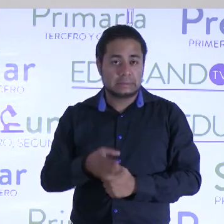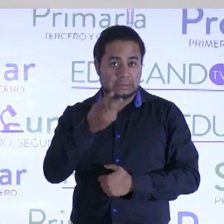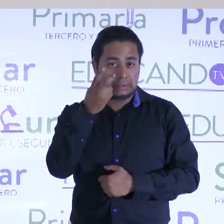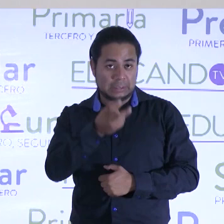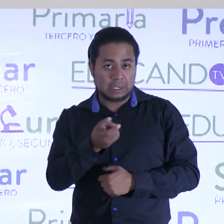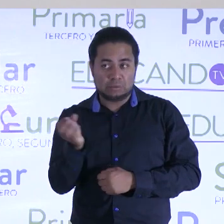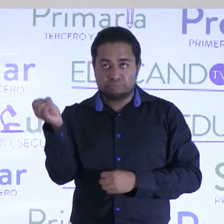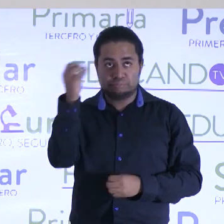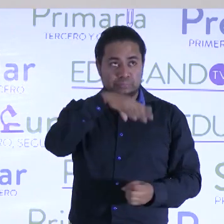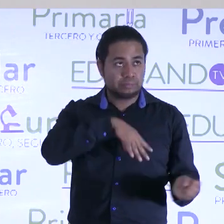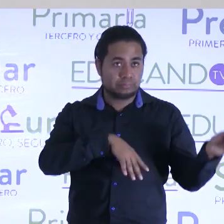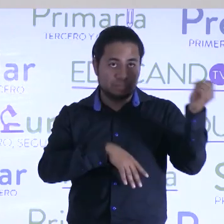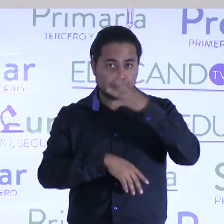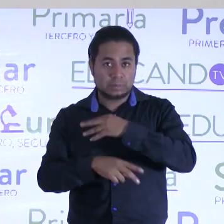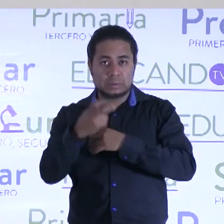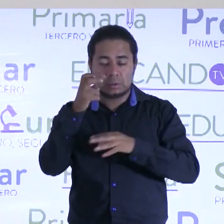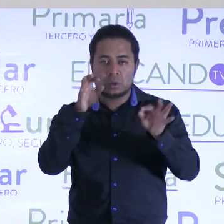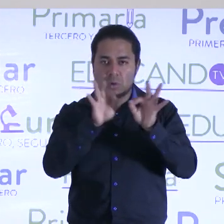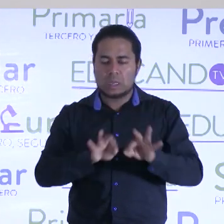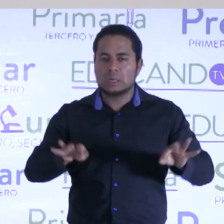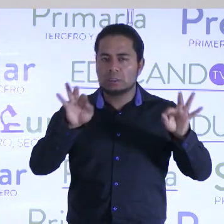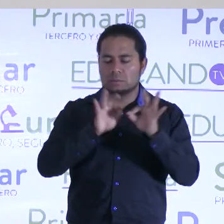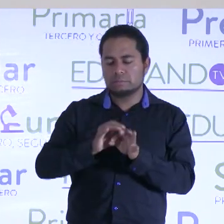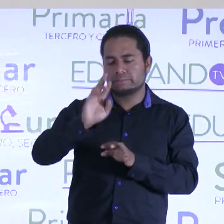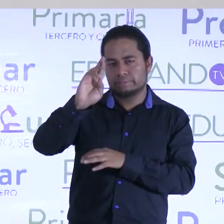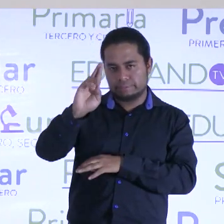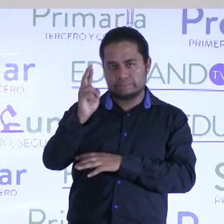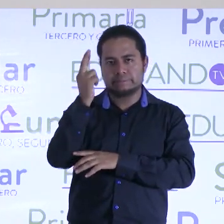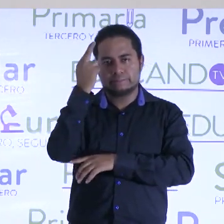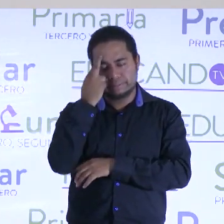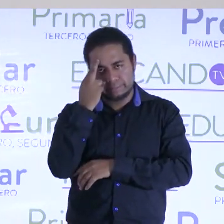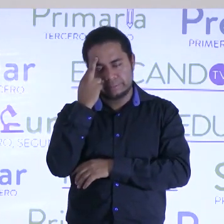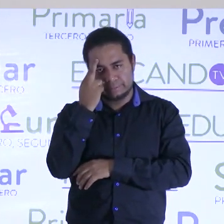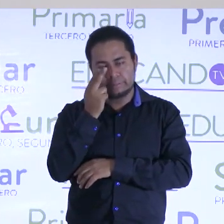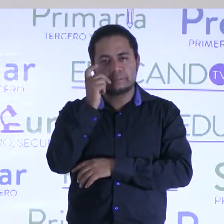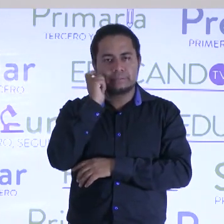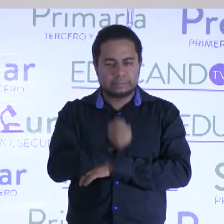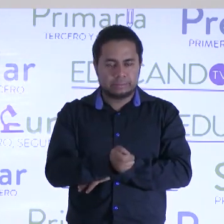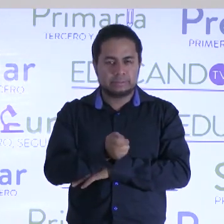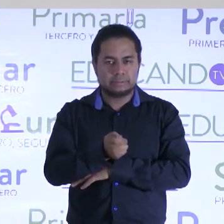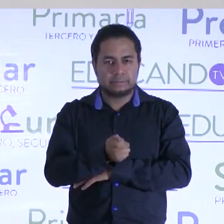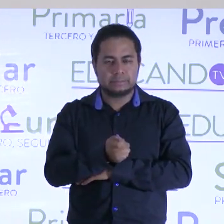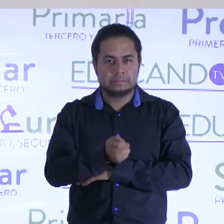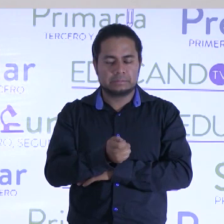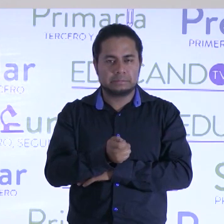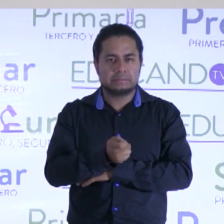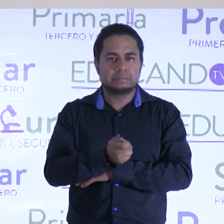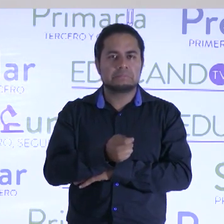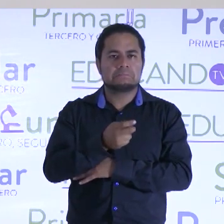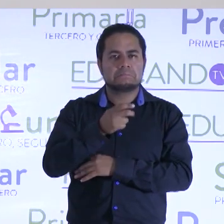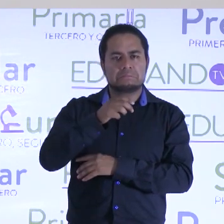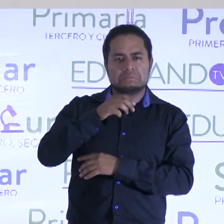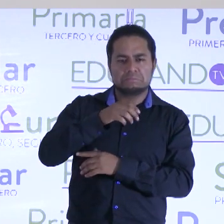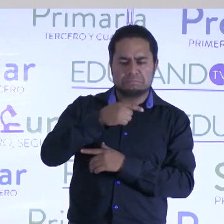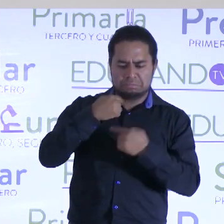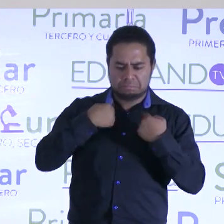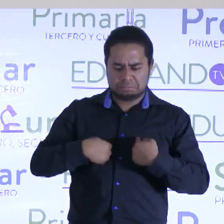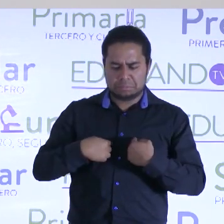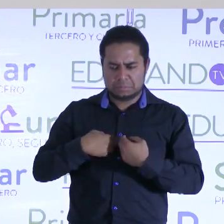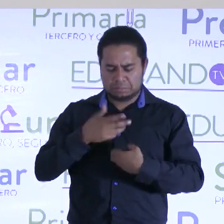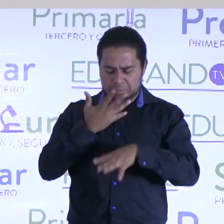El mensaje, es muy importante que recordemos que el emisor va a ser una